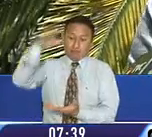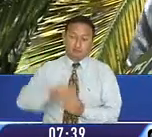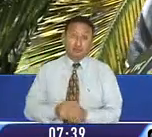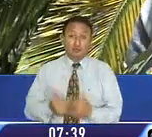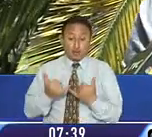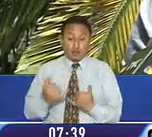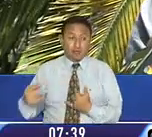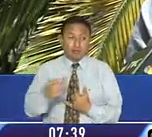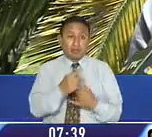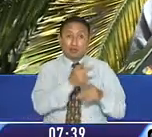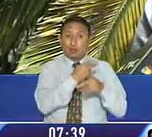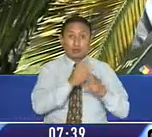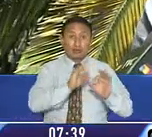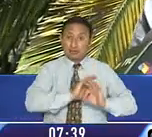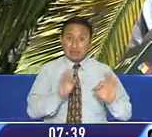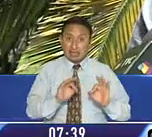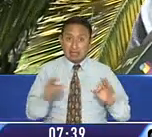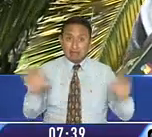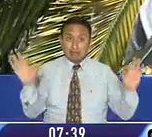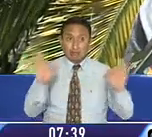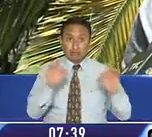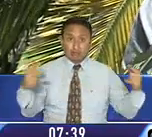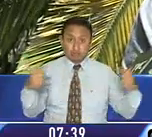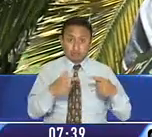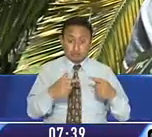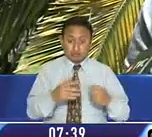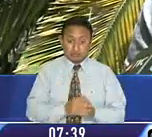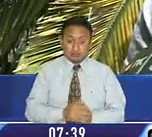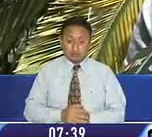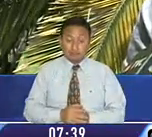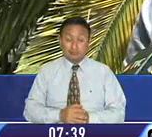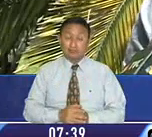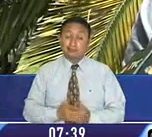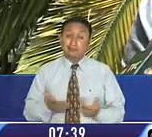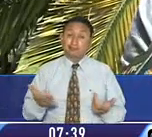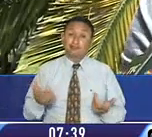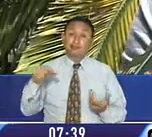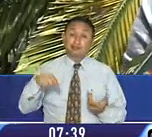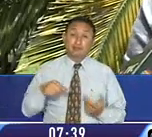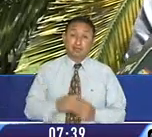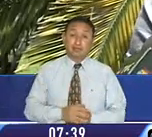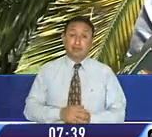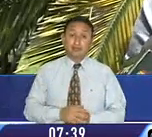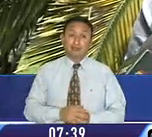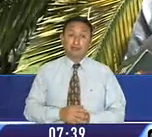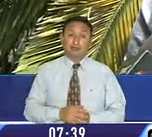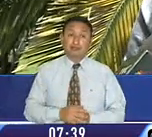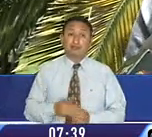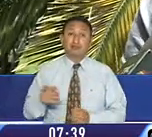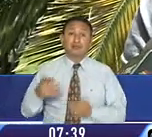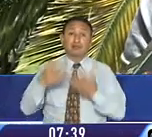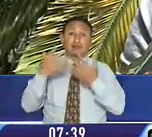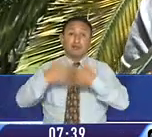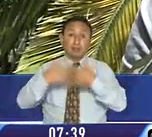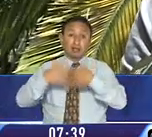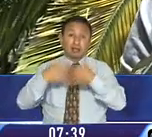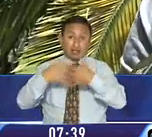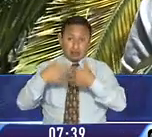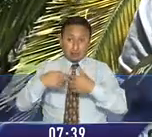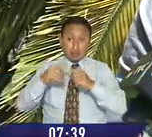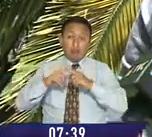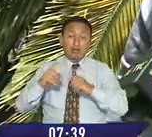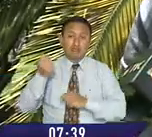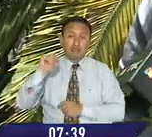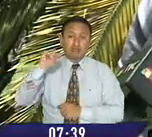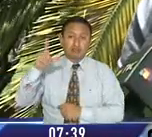o digamos la falta de energía para la Unión Europea también está priorizando el gasto en fabricación. Entonces, eso